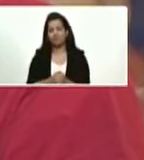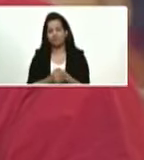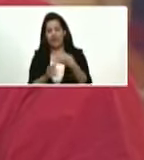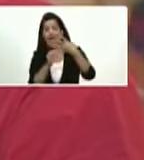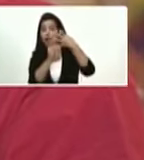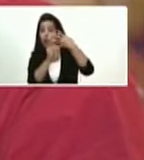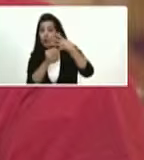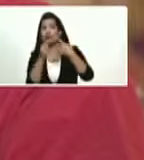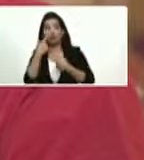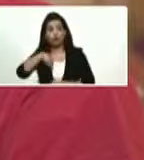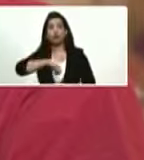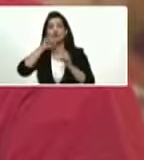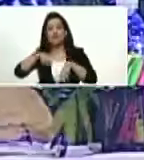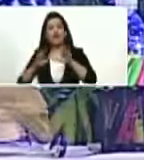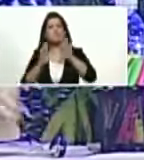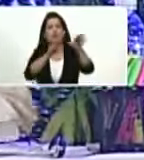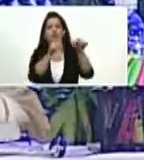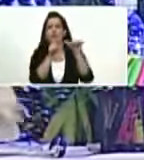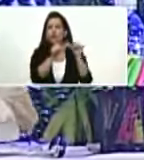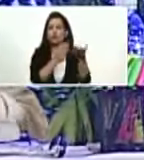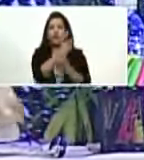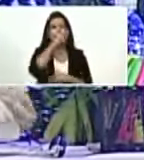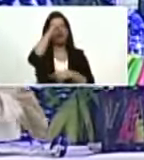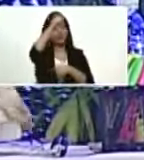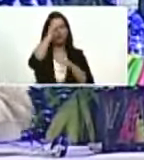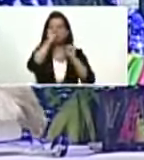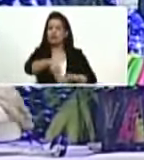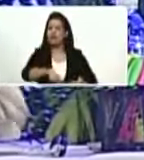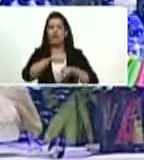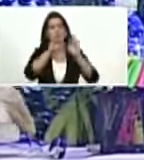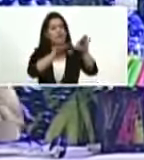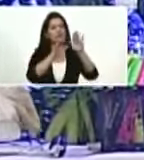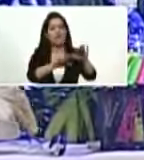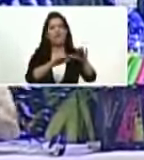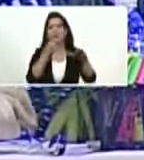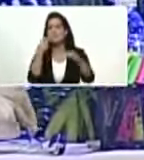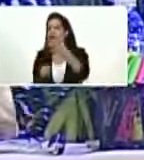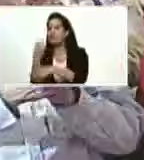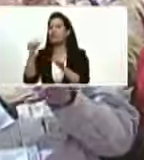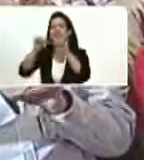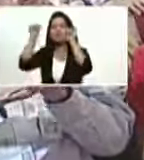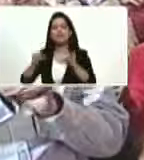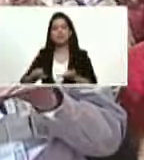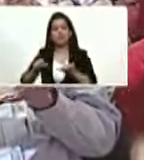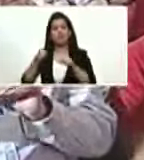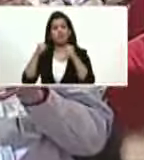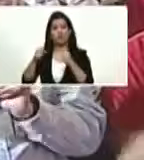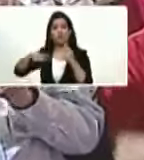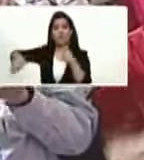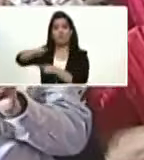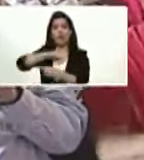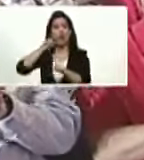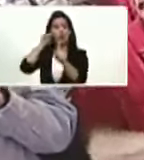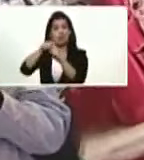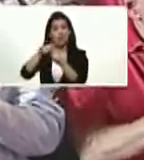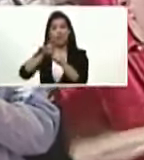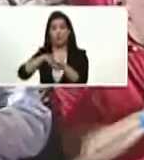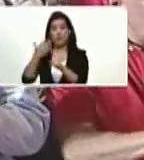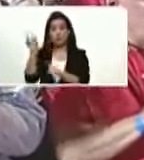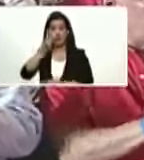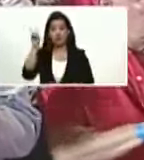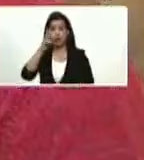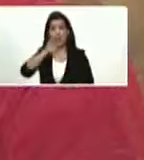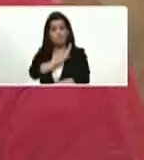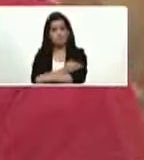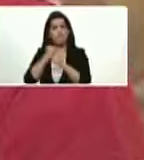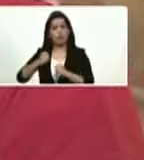la construcción de un poderoso sistema socialista productivo que articule todas nuestras capacidades en función de convertir a Venezuela en una